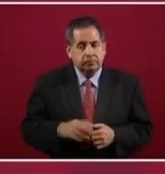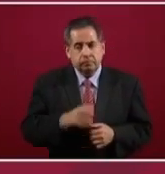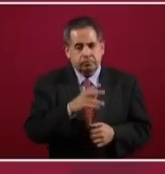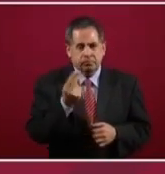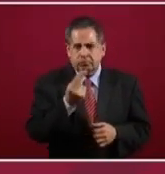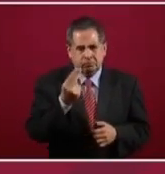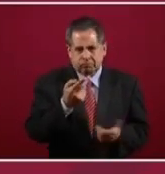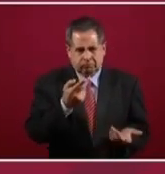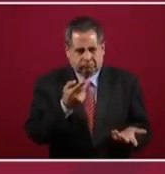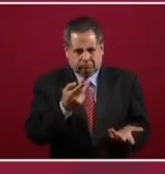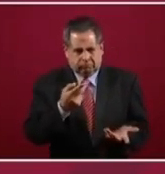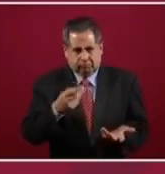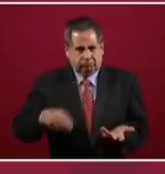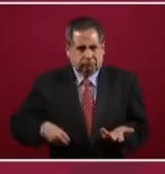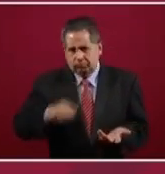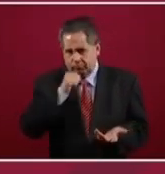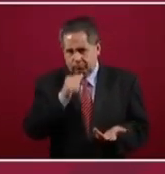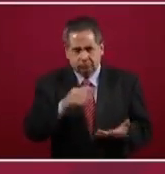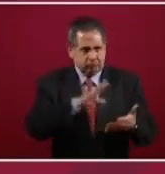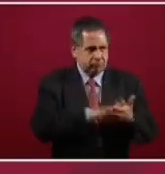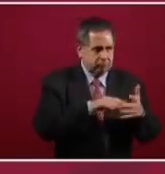estar en la cárcel.